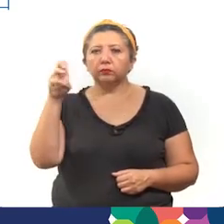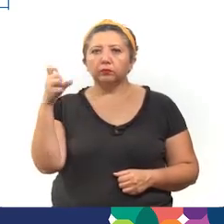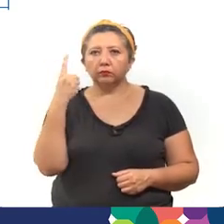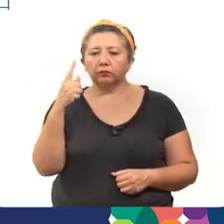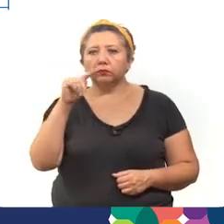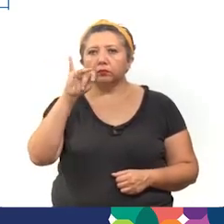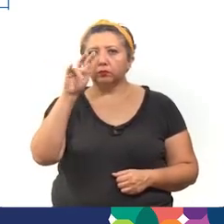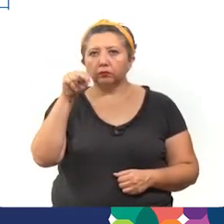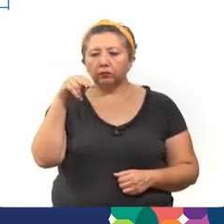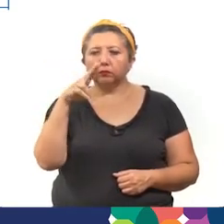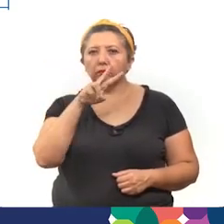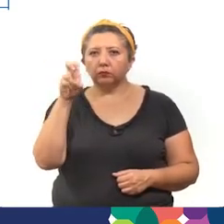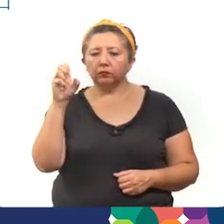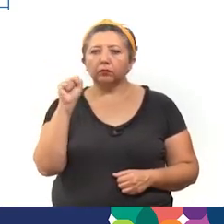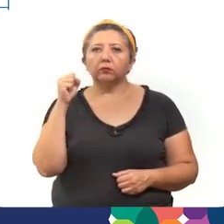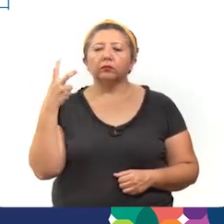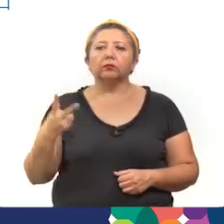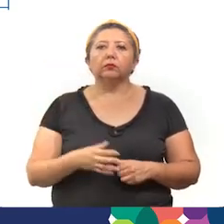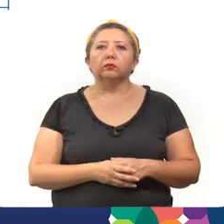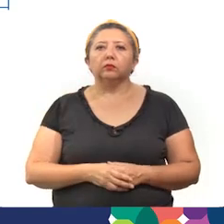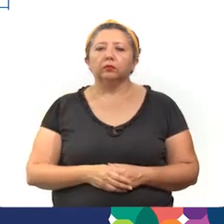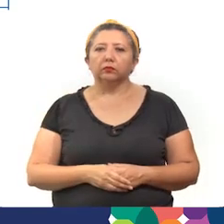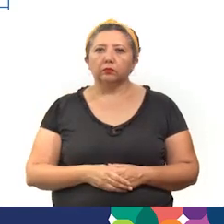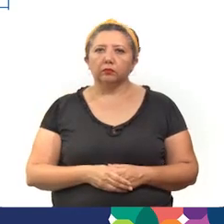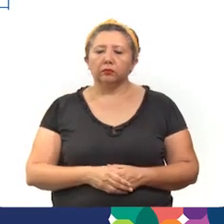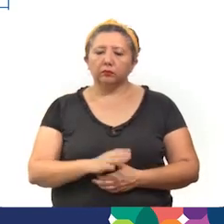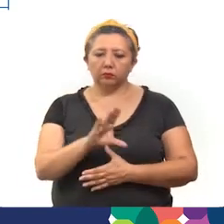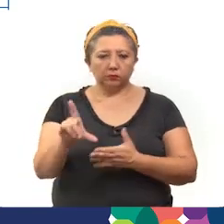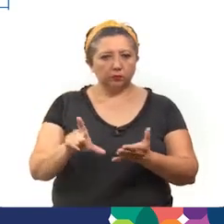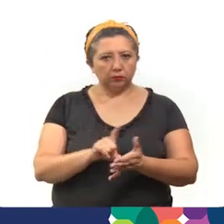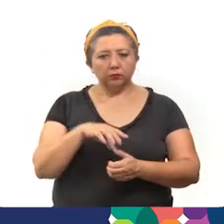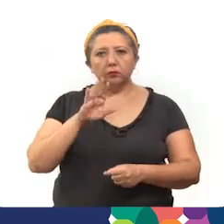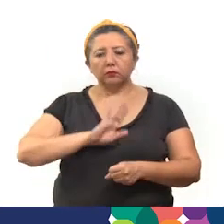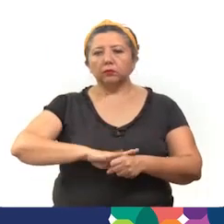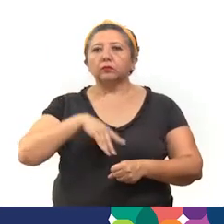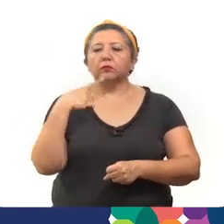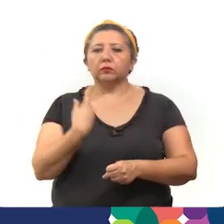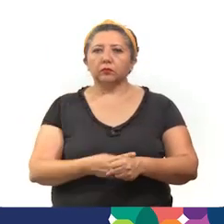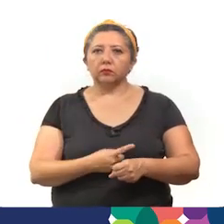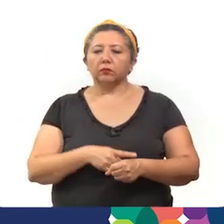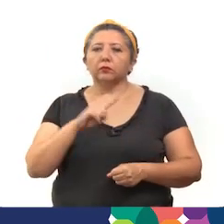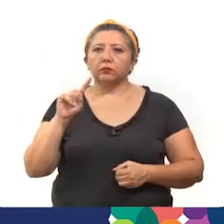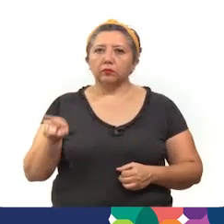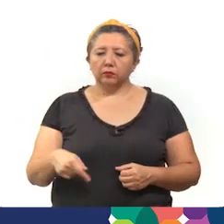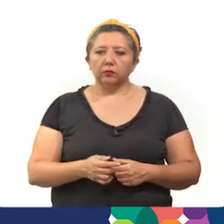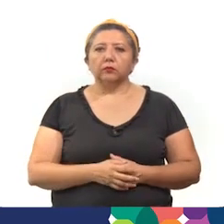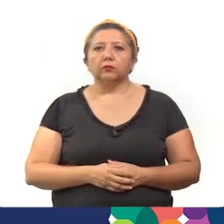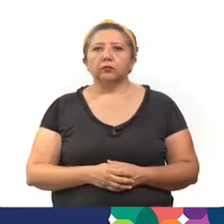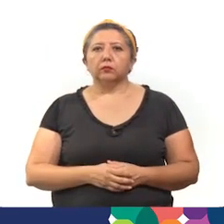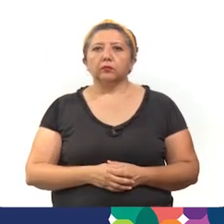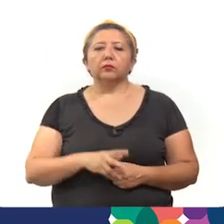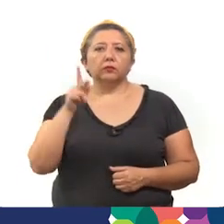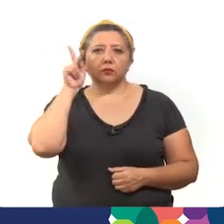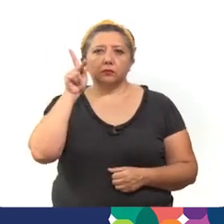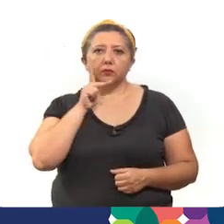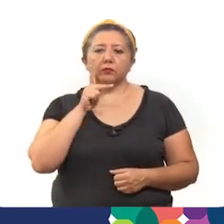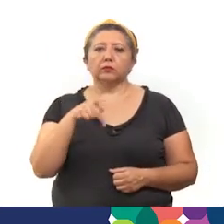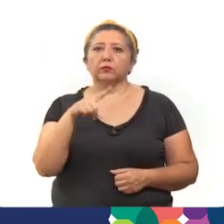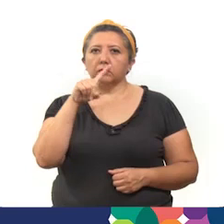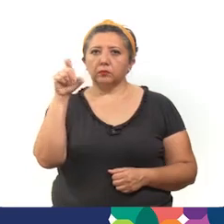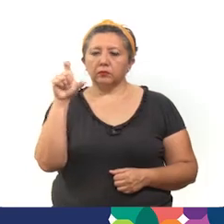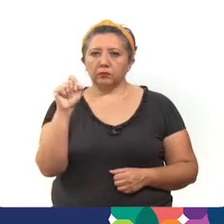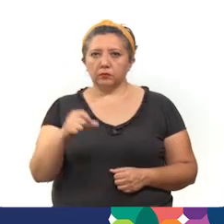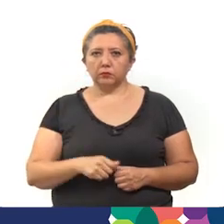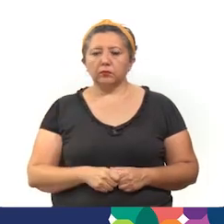Chemash 301 y Tinum 262. Las colonias de Mérida con mayor número de personas contagiadas son Juan